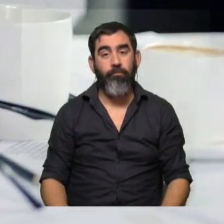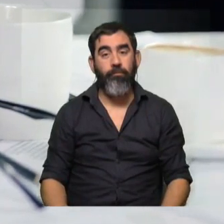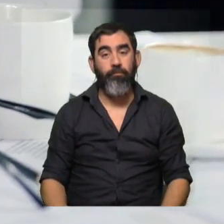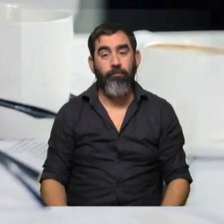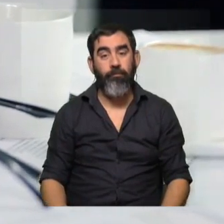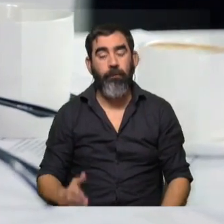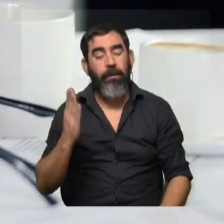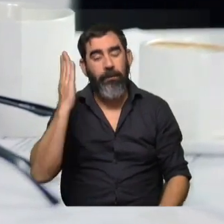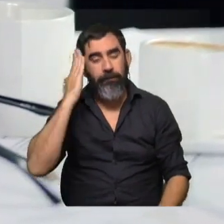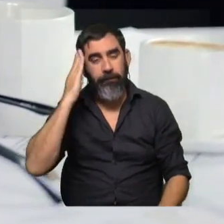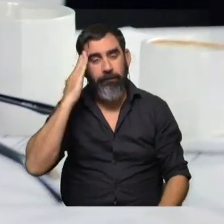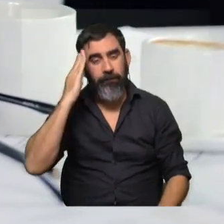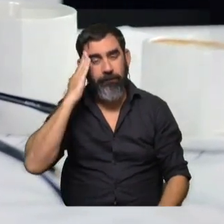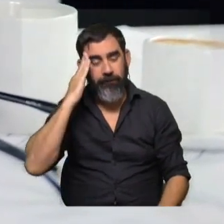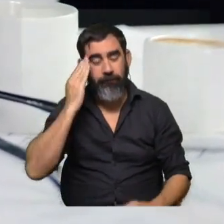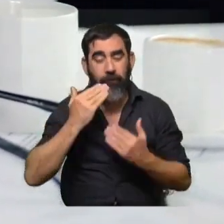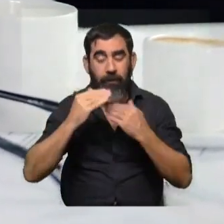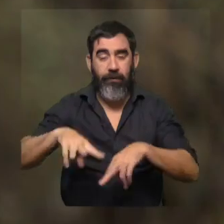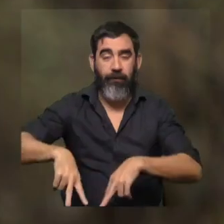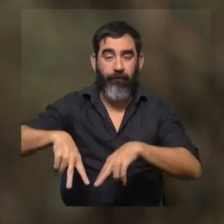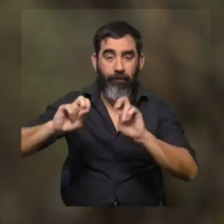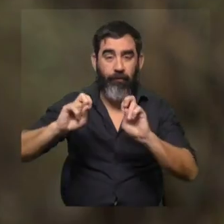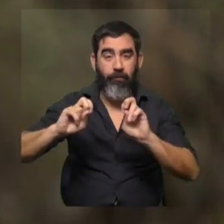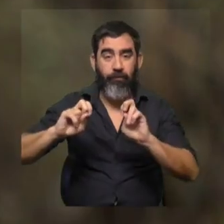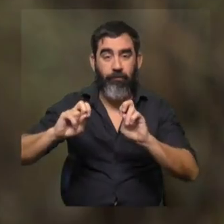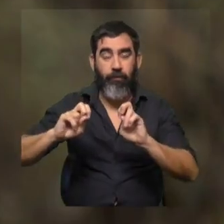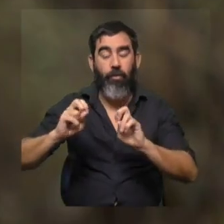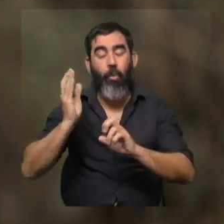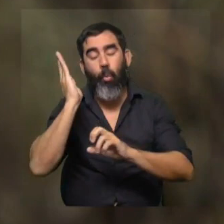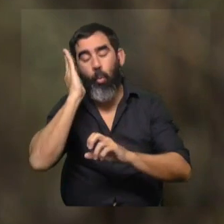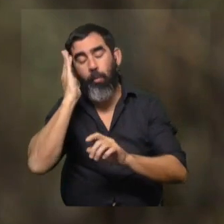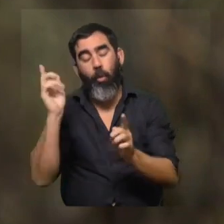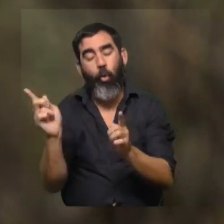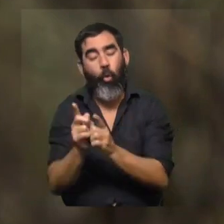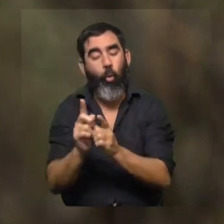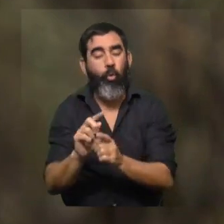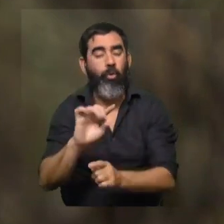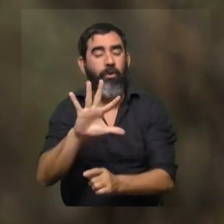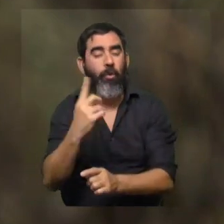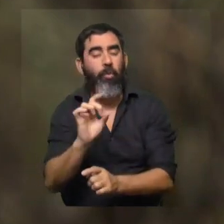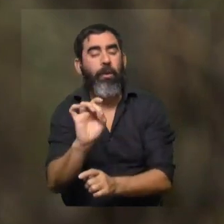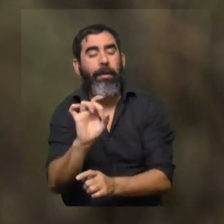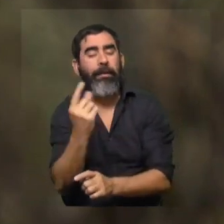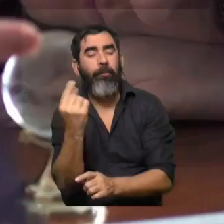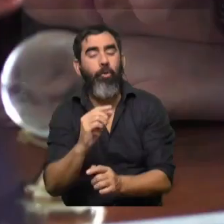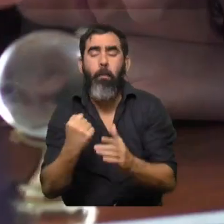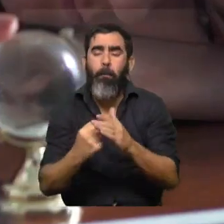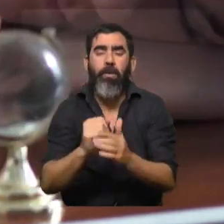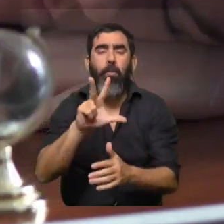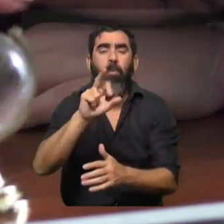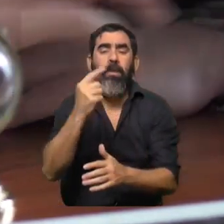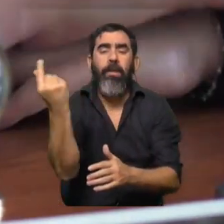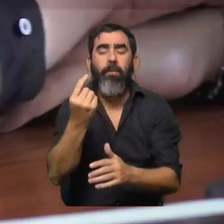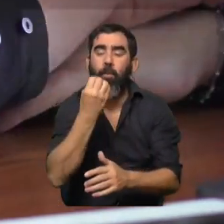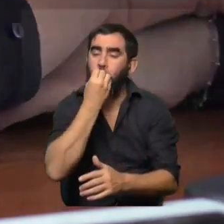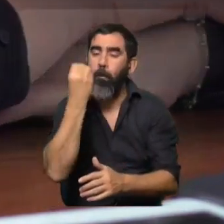Sabemos por estudios previos, no por el nuestro, que en realidad lo ideal es dormir siestas cortas de 5, 15 minutos, como mucho 30. Eso sería lo